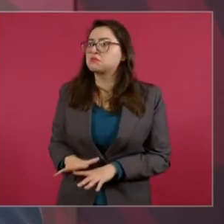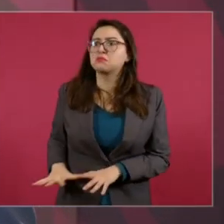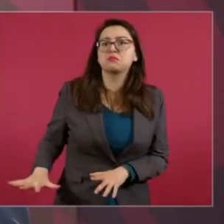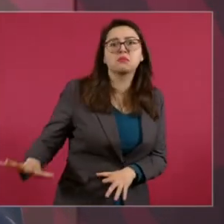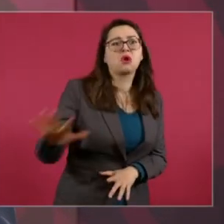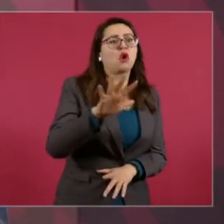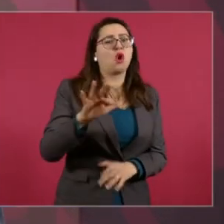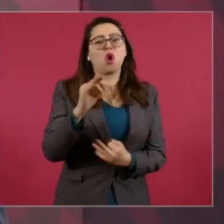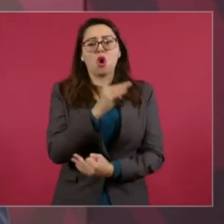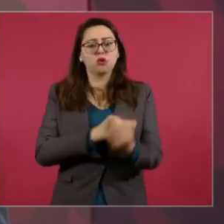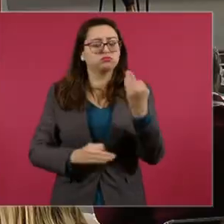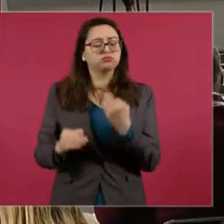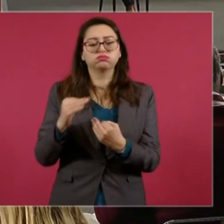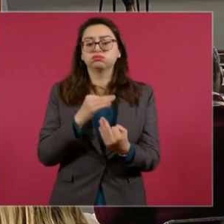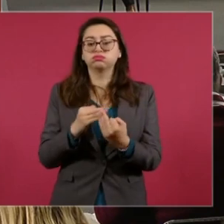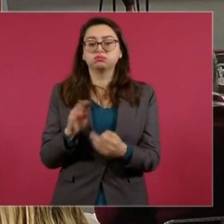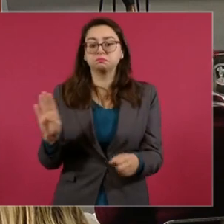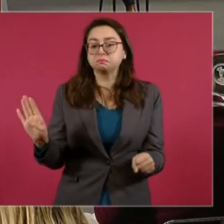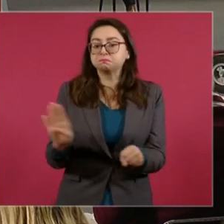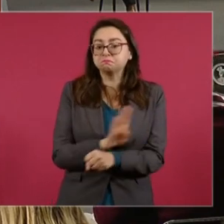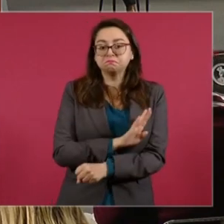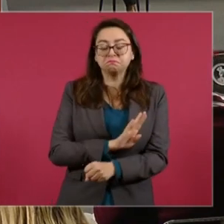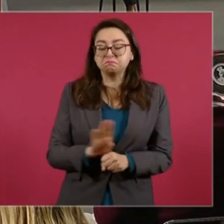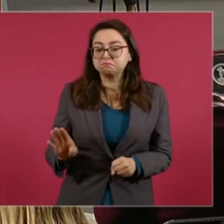los mexicanos les va bien.